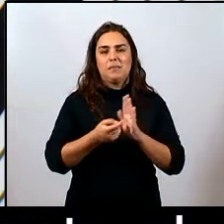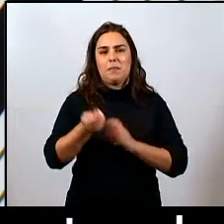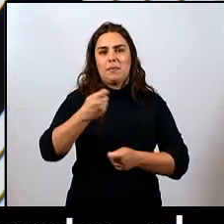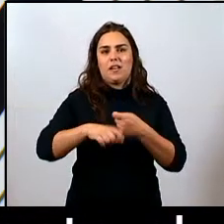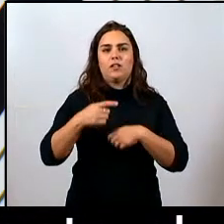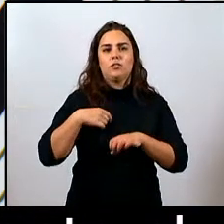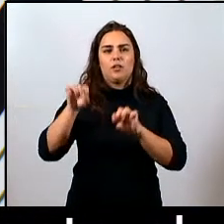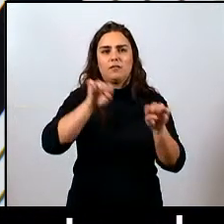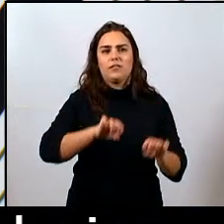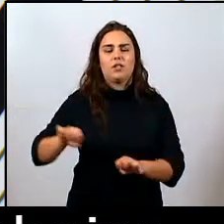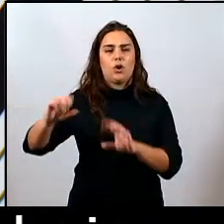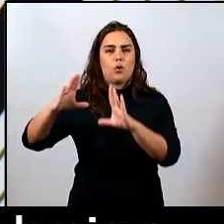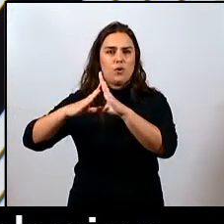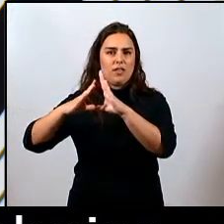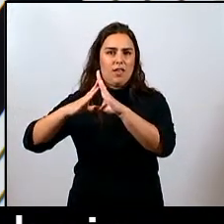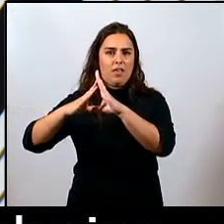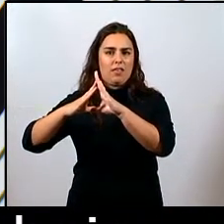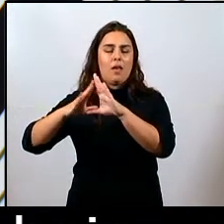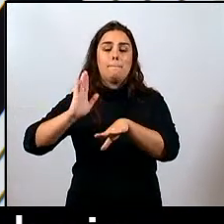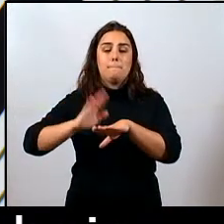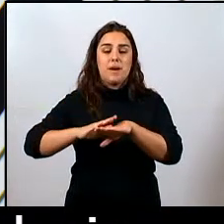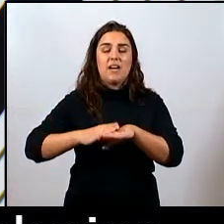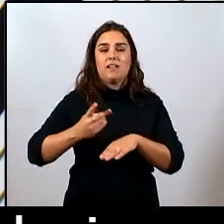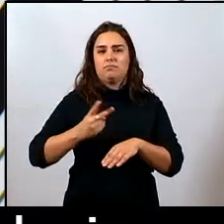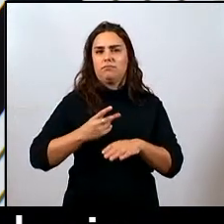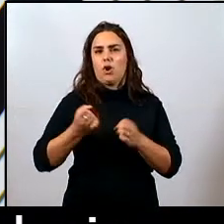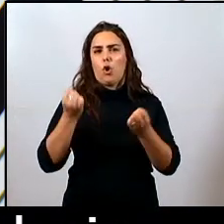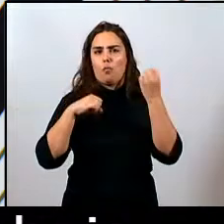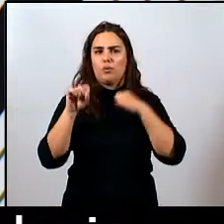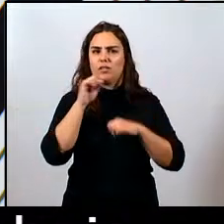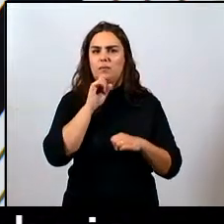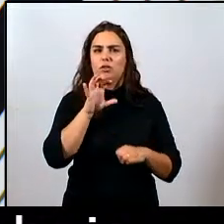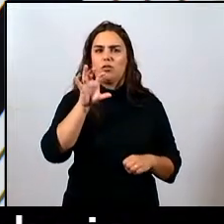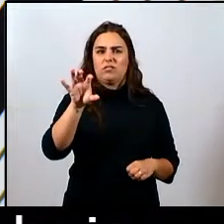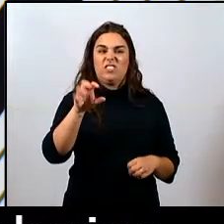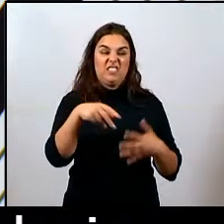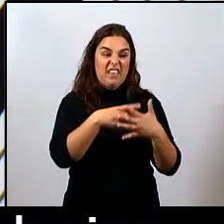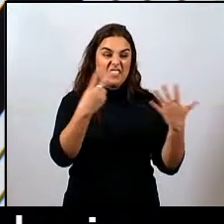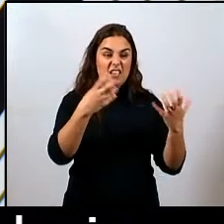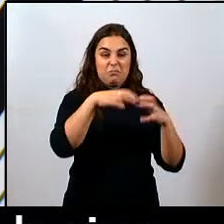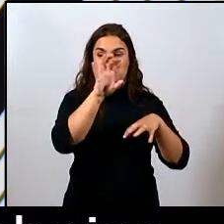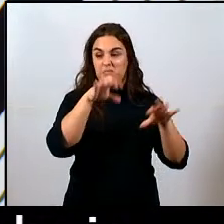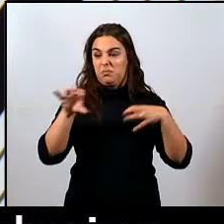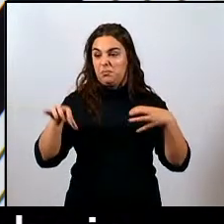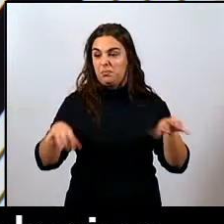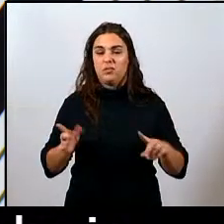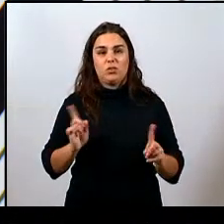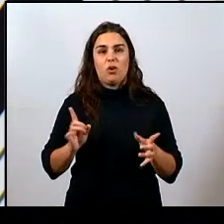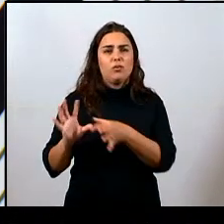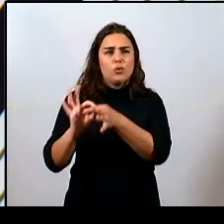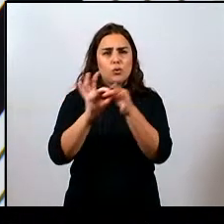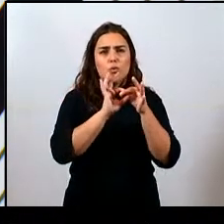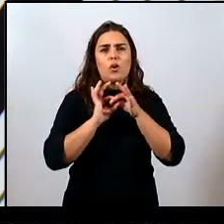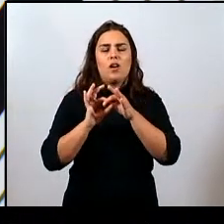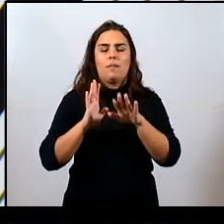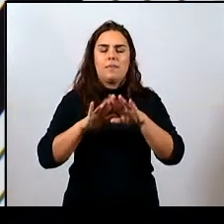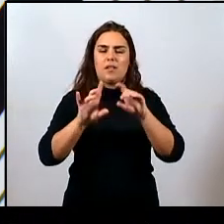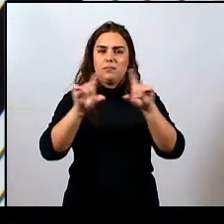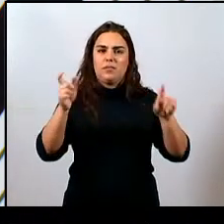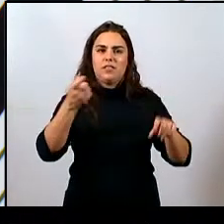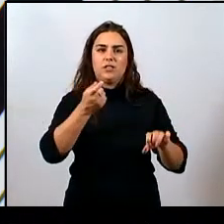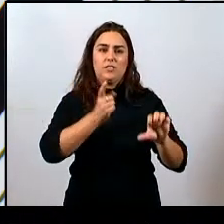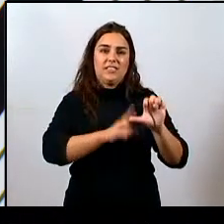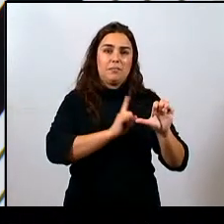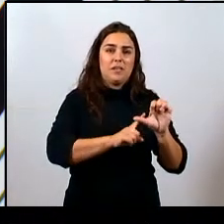desde el Gobierno de la Comunidad de Madrid para que nos comportemos como una nación y no 17, de manera que los empresarios extremeños puedan operar en